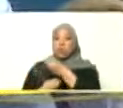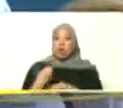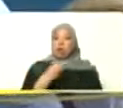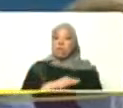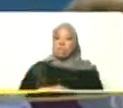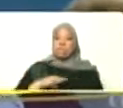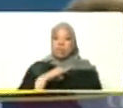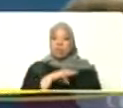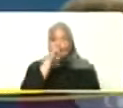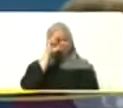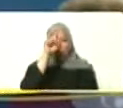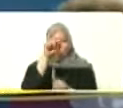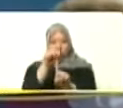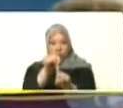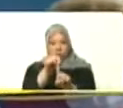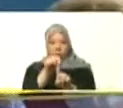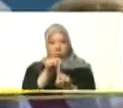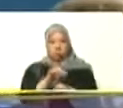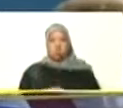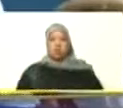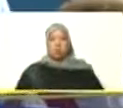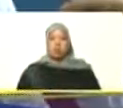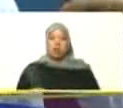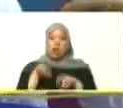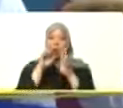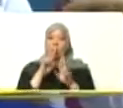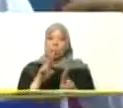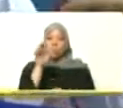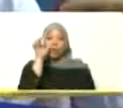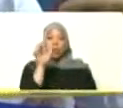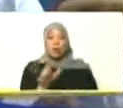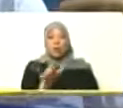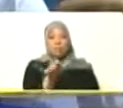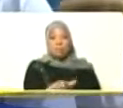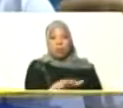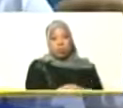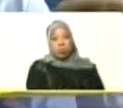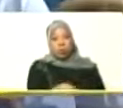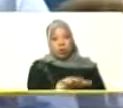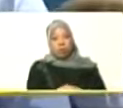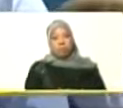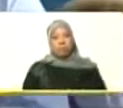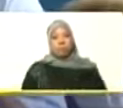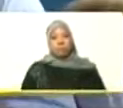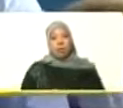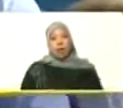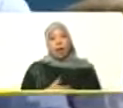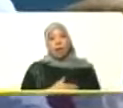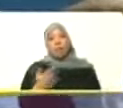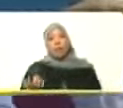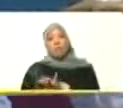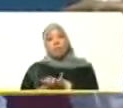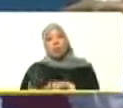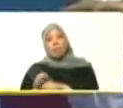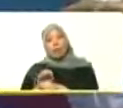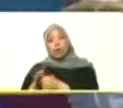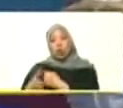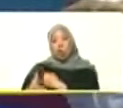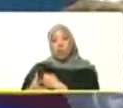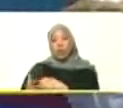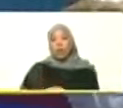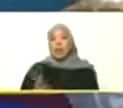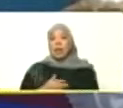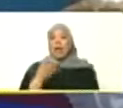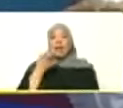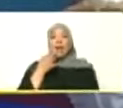misión, para cumplir con la tarea y darle respuesta al pueblo. Bueno, todo lo que pasó en el COVID, presidente, creo que es un ejemplo muy claro de